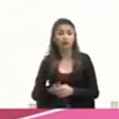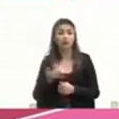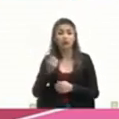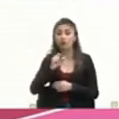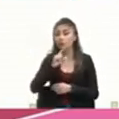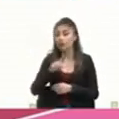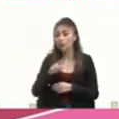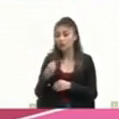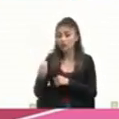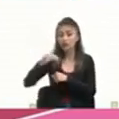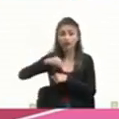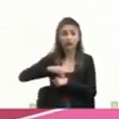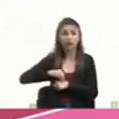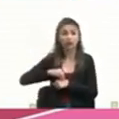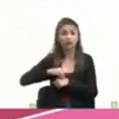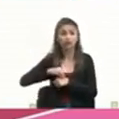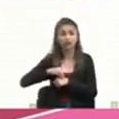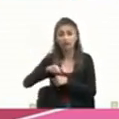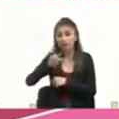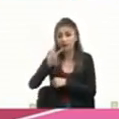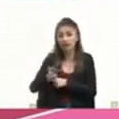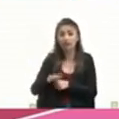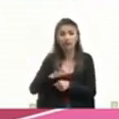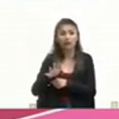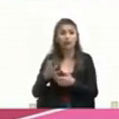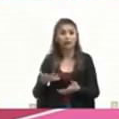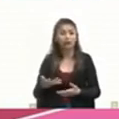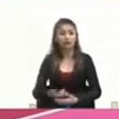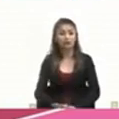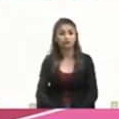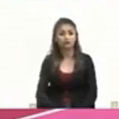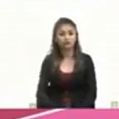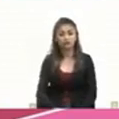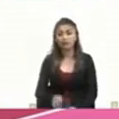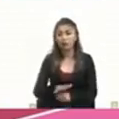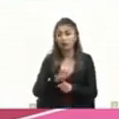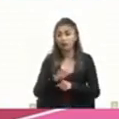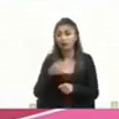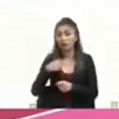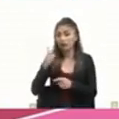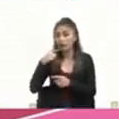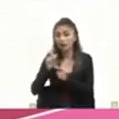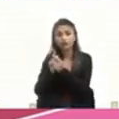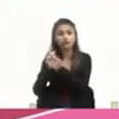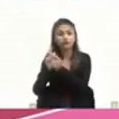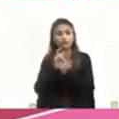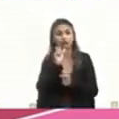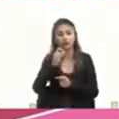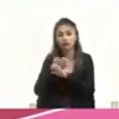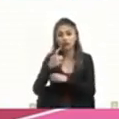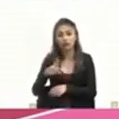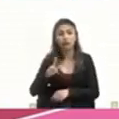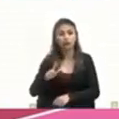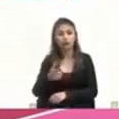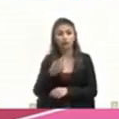Y en poner la realidad a la que nos estamos enfrentando en el estado de Guanajuato con el